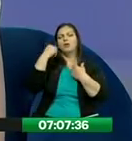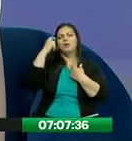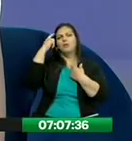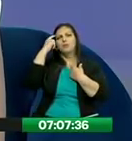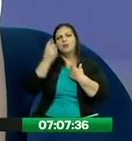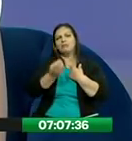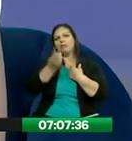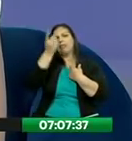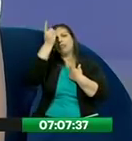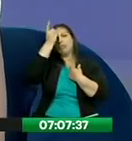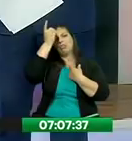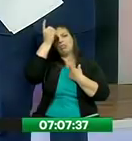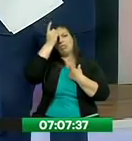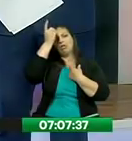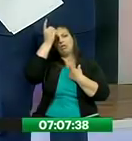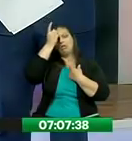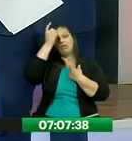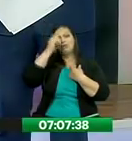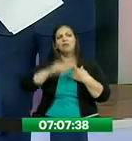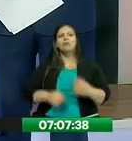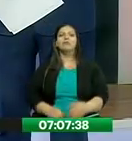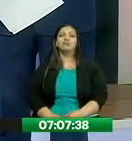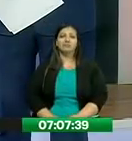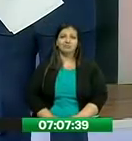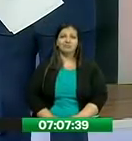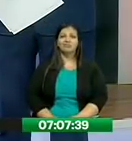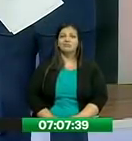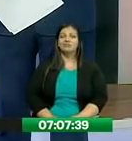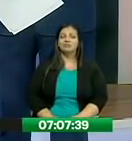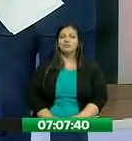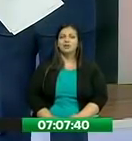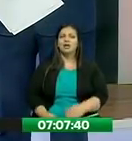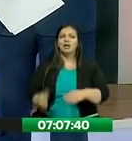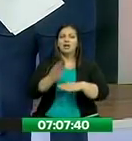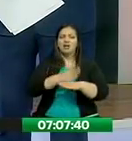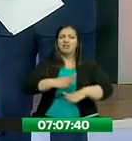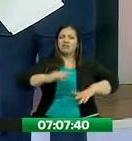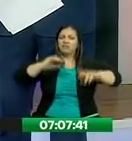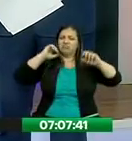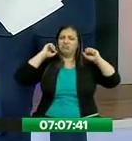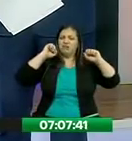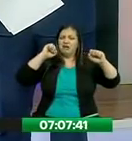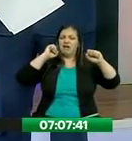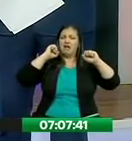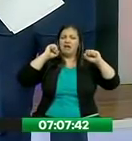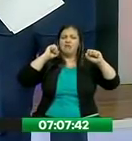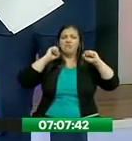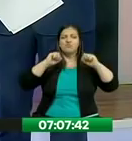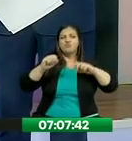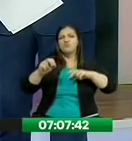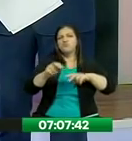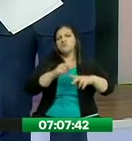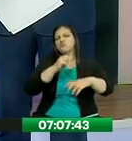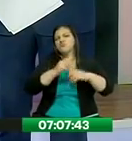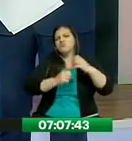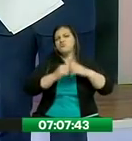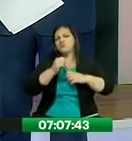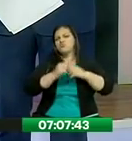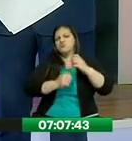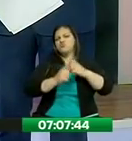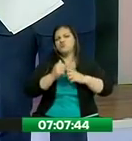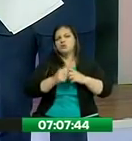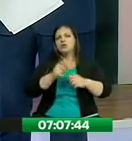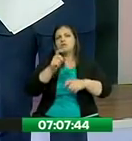para los demás actores políticos de la sociedad ecuatoriana, tras esta paralización que dejó lamentablemente 6